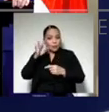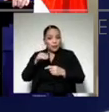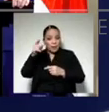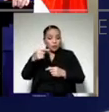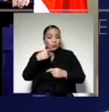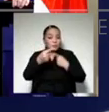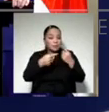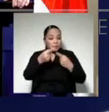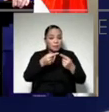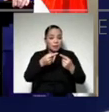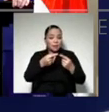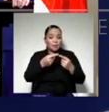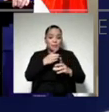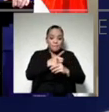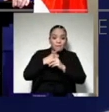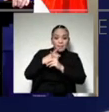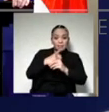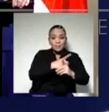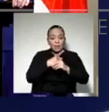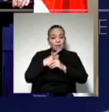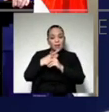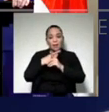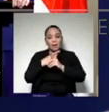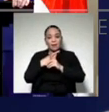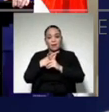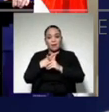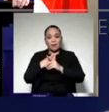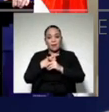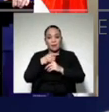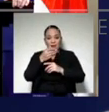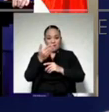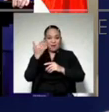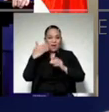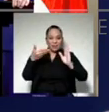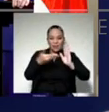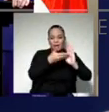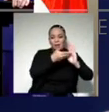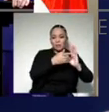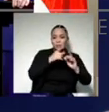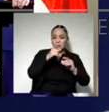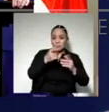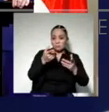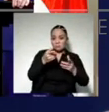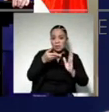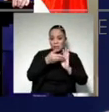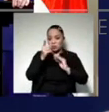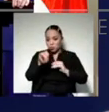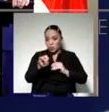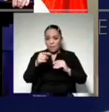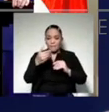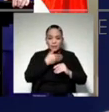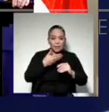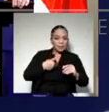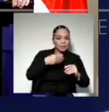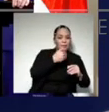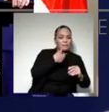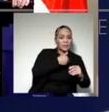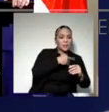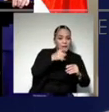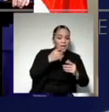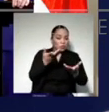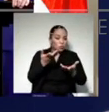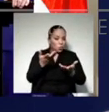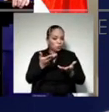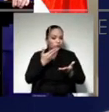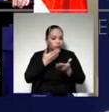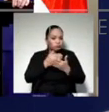ataques o estas defensas a los ataques que le han hecho a usted, realmente contribuye al espíritu de lo que el gobierno debe estar